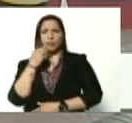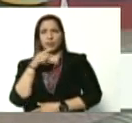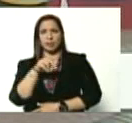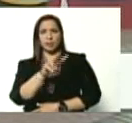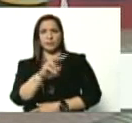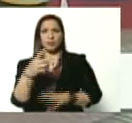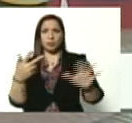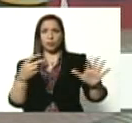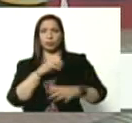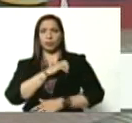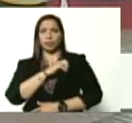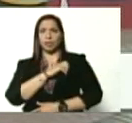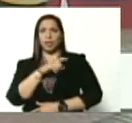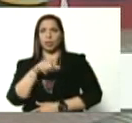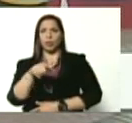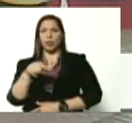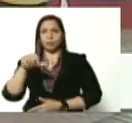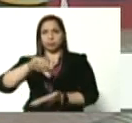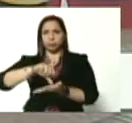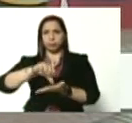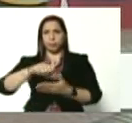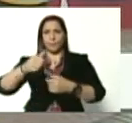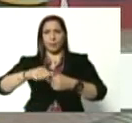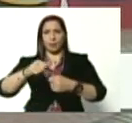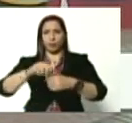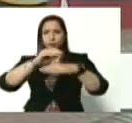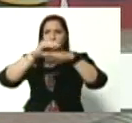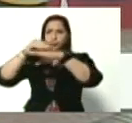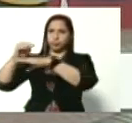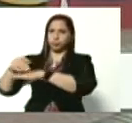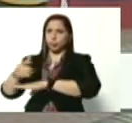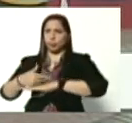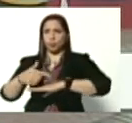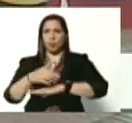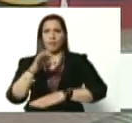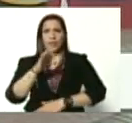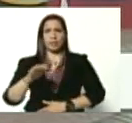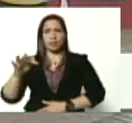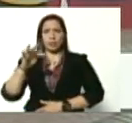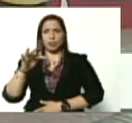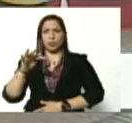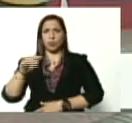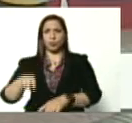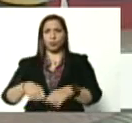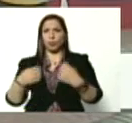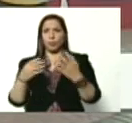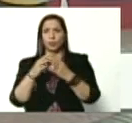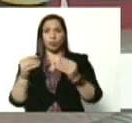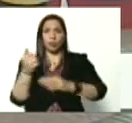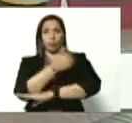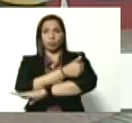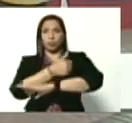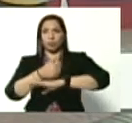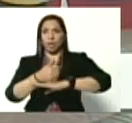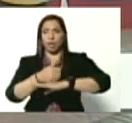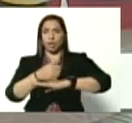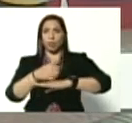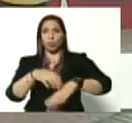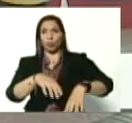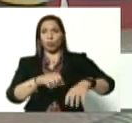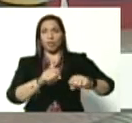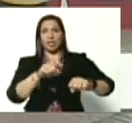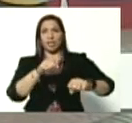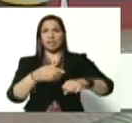28 el ayuntamiento de la ciudad de maracaibo convocado por el gobernador francisco delgado rompe con las autoridades coloniales y esta provincia